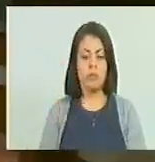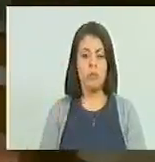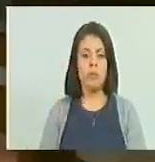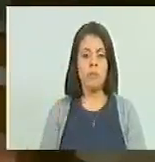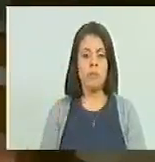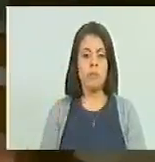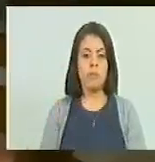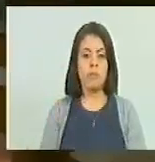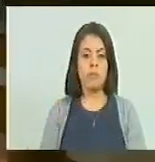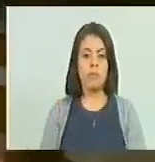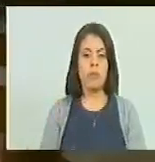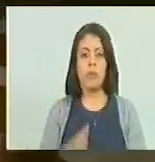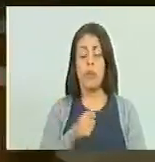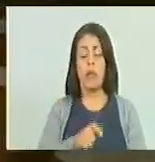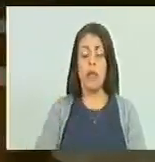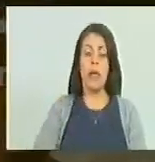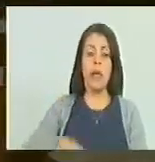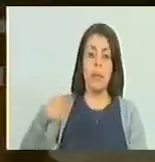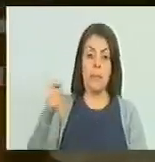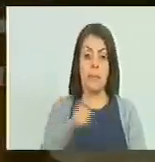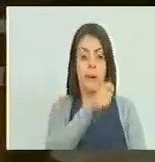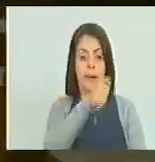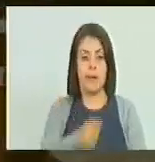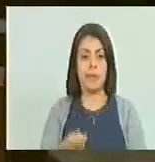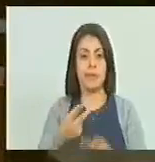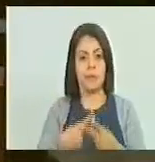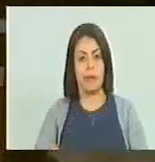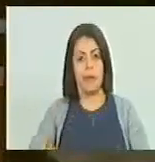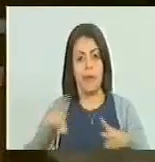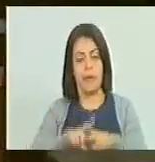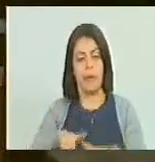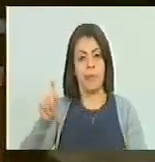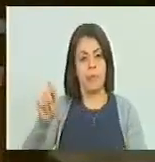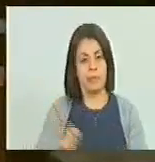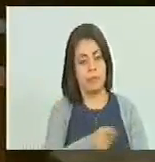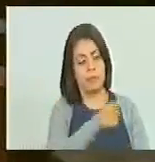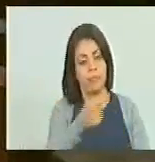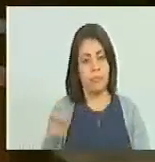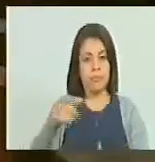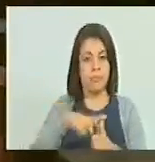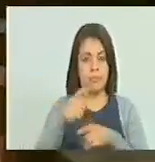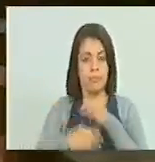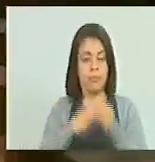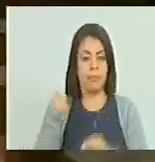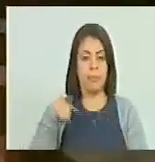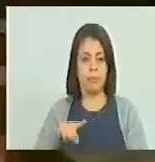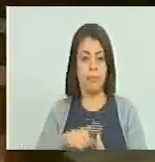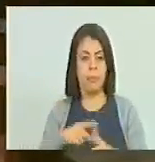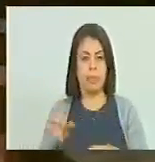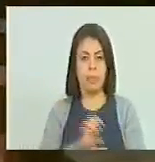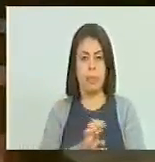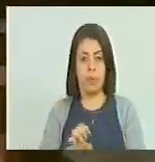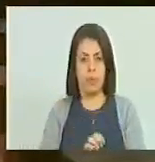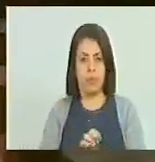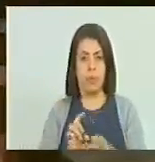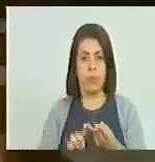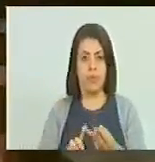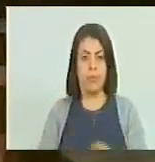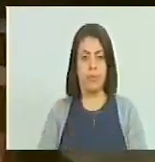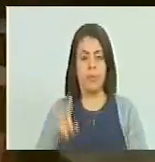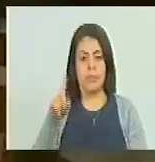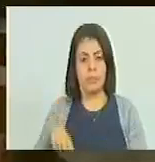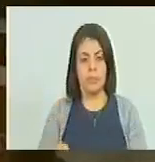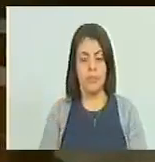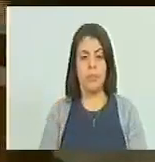con tu espada y tu valor, iba destrozando sendas que tenía el Ecuador, y